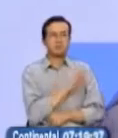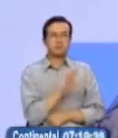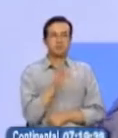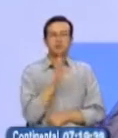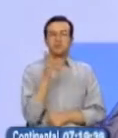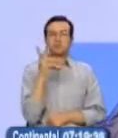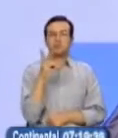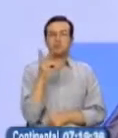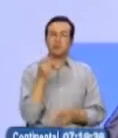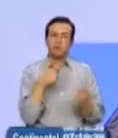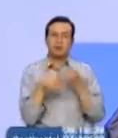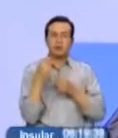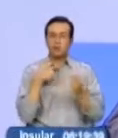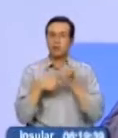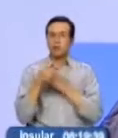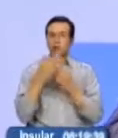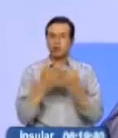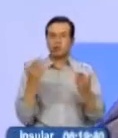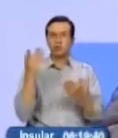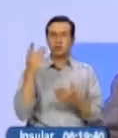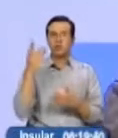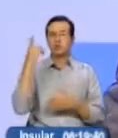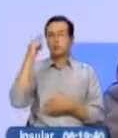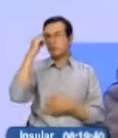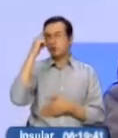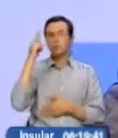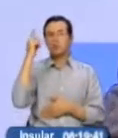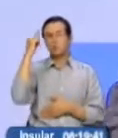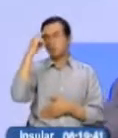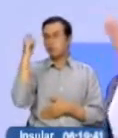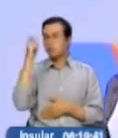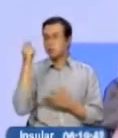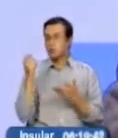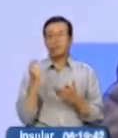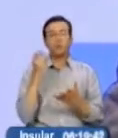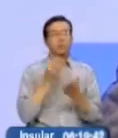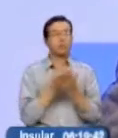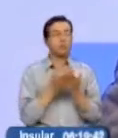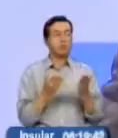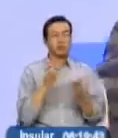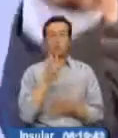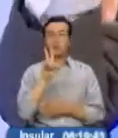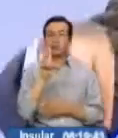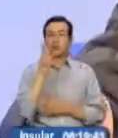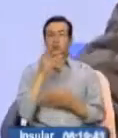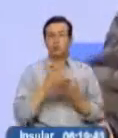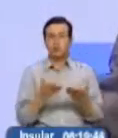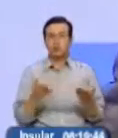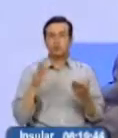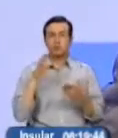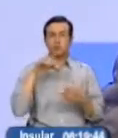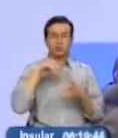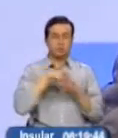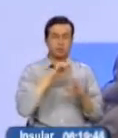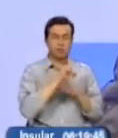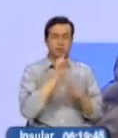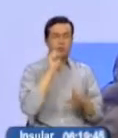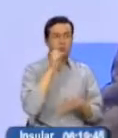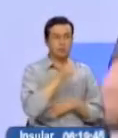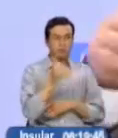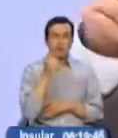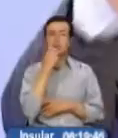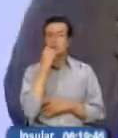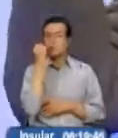que venda productos al Estado que usualmente demanda el Estado. Solo en 42 productos que se pueden hacer acá en el Ecuador,